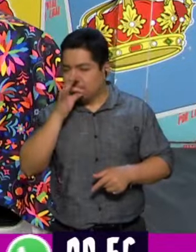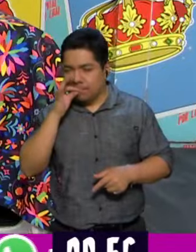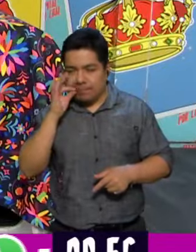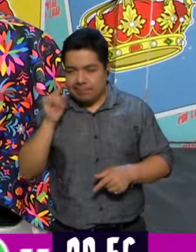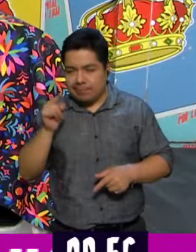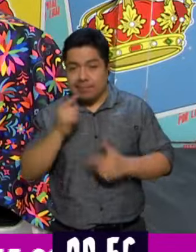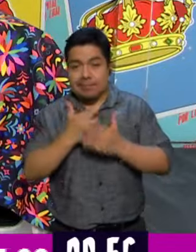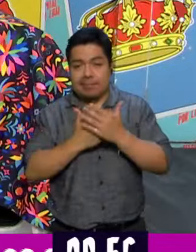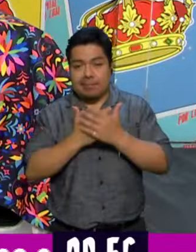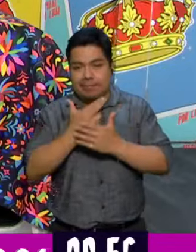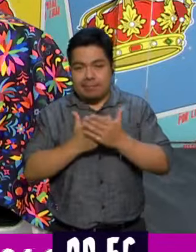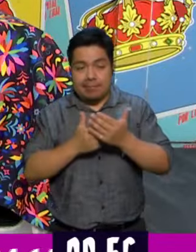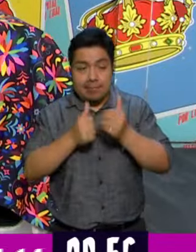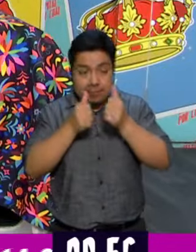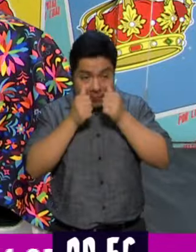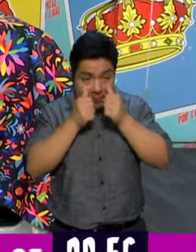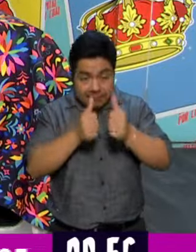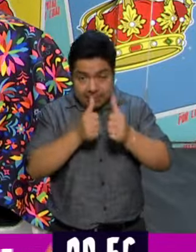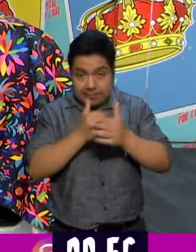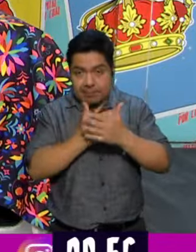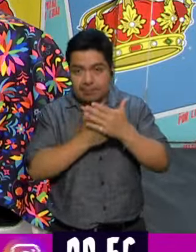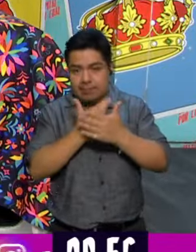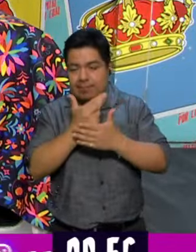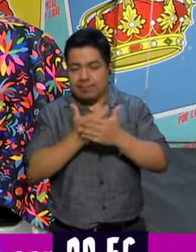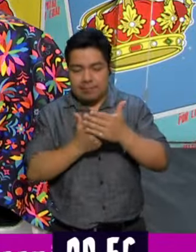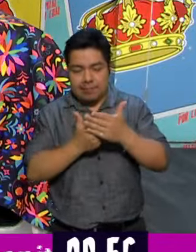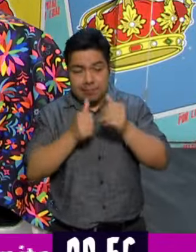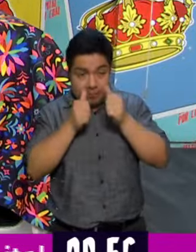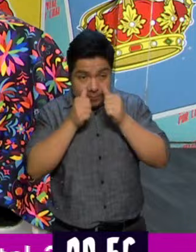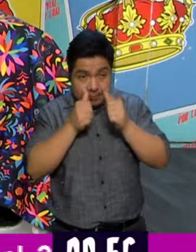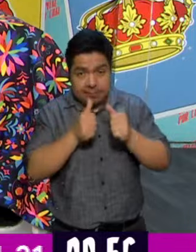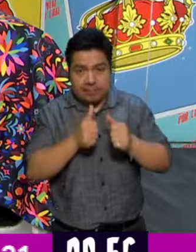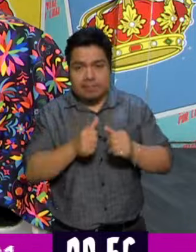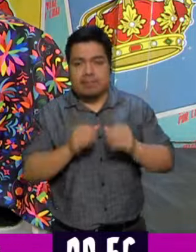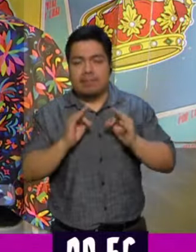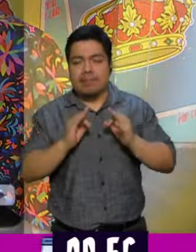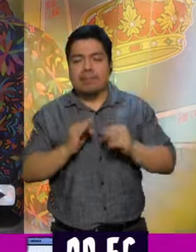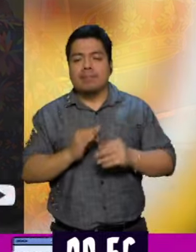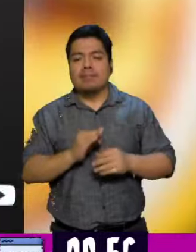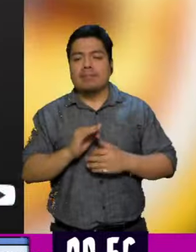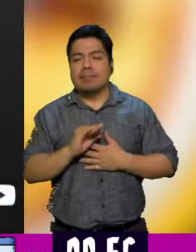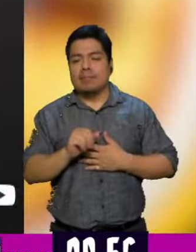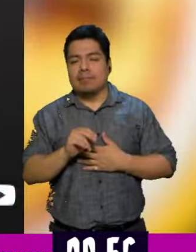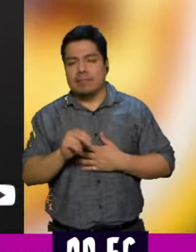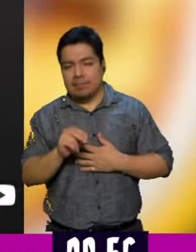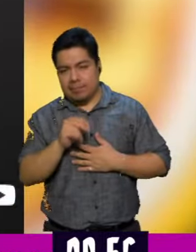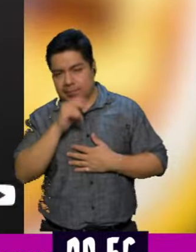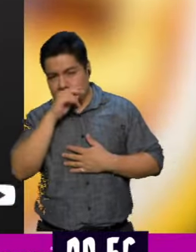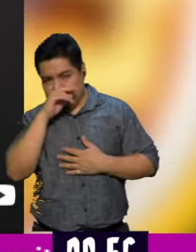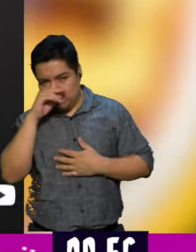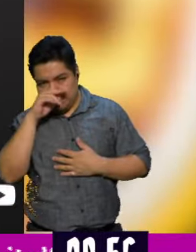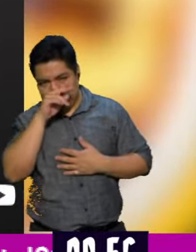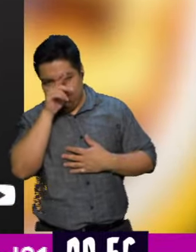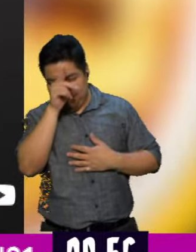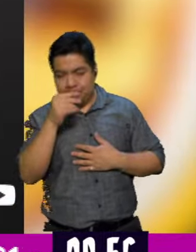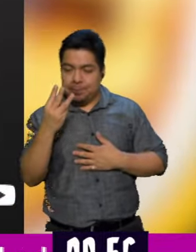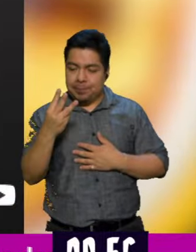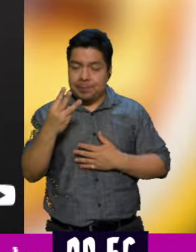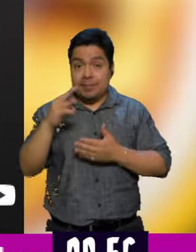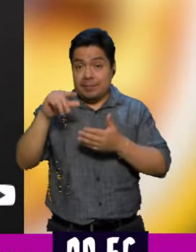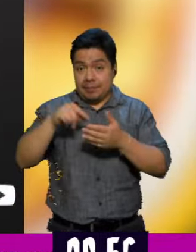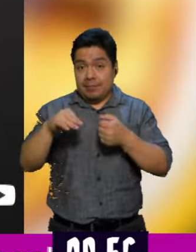la receta. Concéntrate, mijo. Pon atención. Perfecto, perfecto, jefa. Jericaya de mango, ingredientes. 3 tazas de